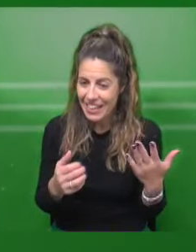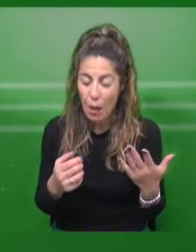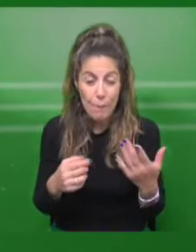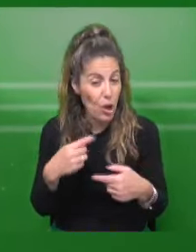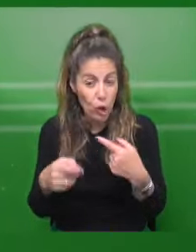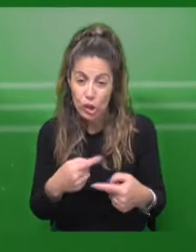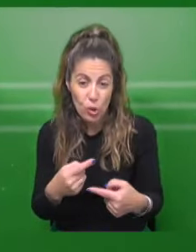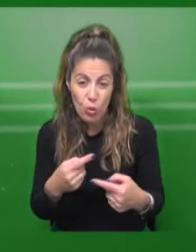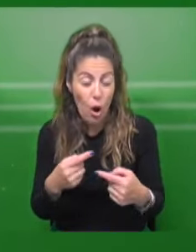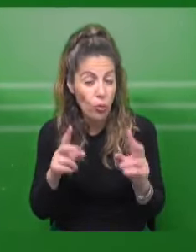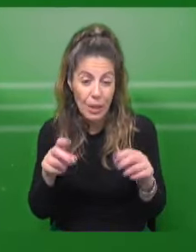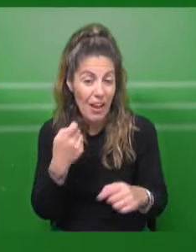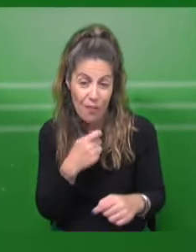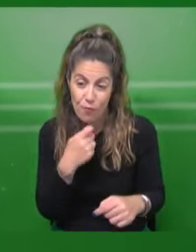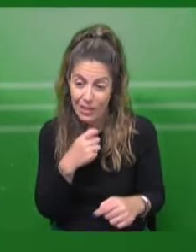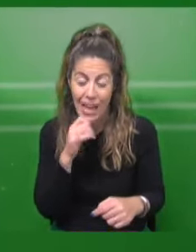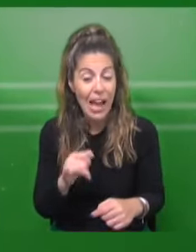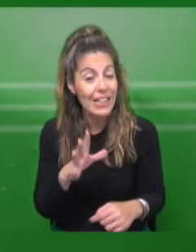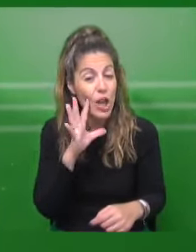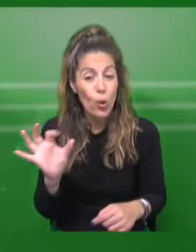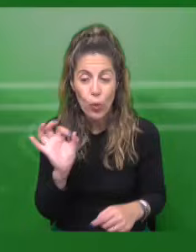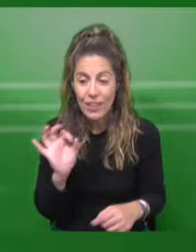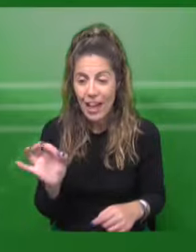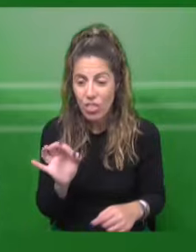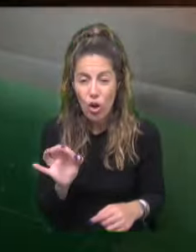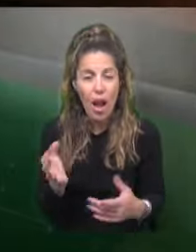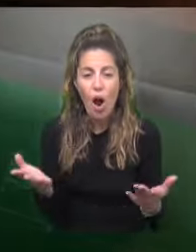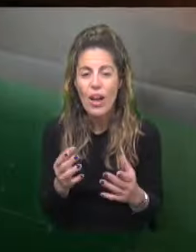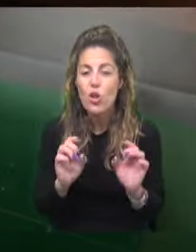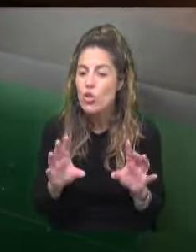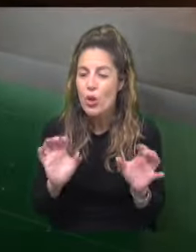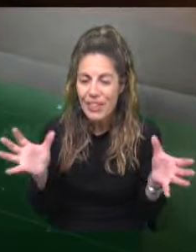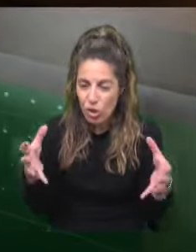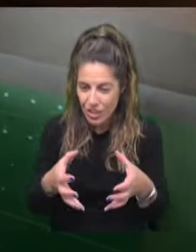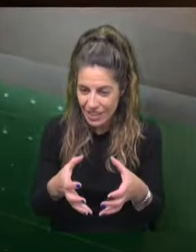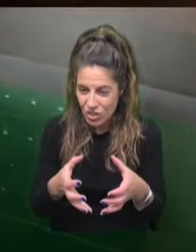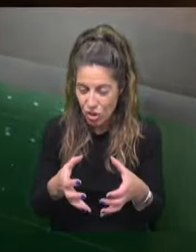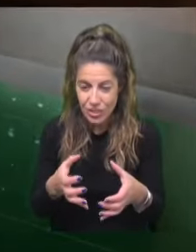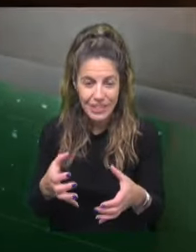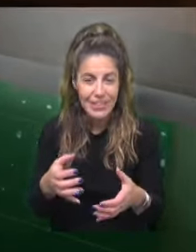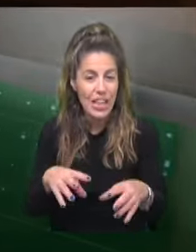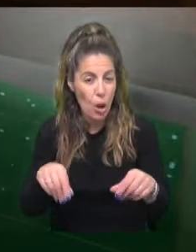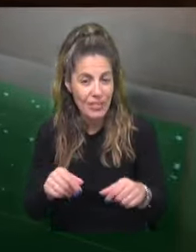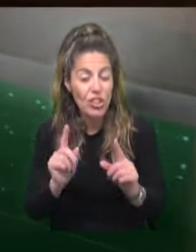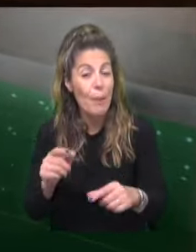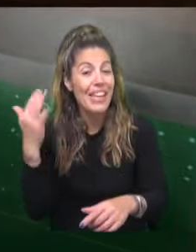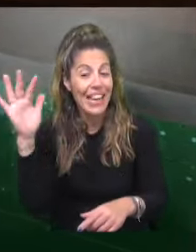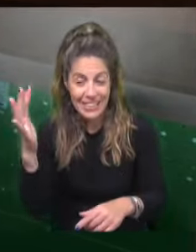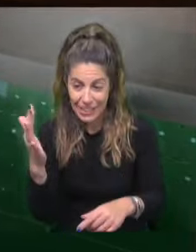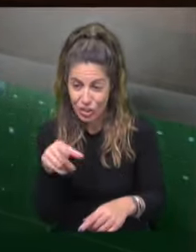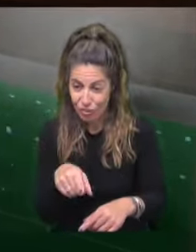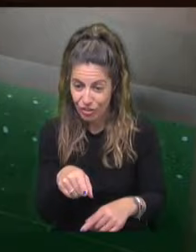sigue siendo una materia pendiente y hay que tener mucho cuidado porque ahora no hay solo concentración de esa propiedad sino extranjerización